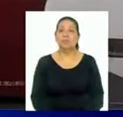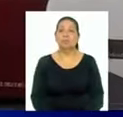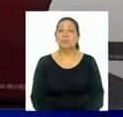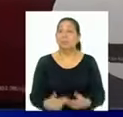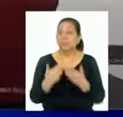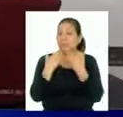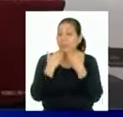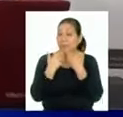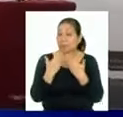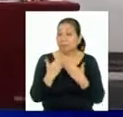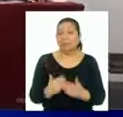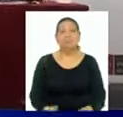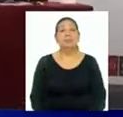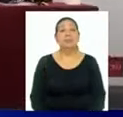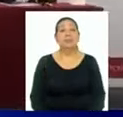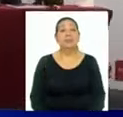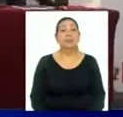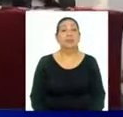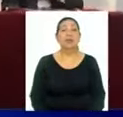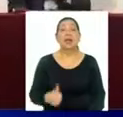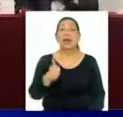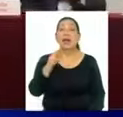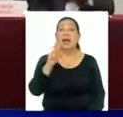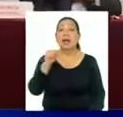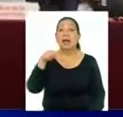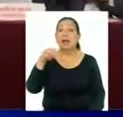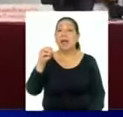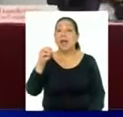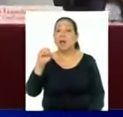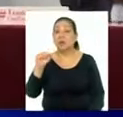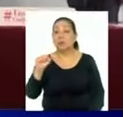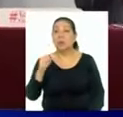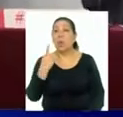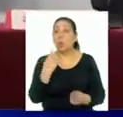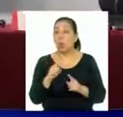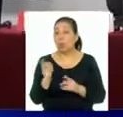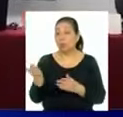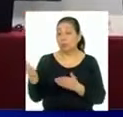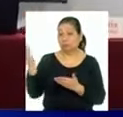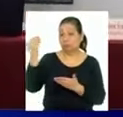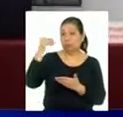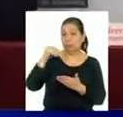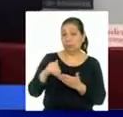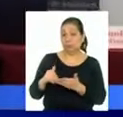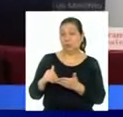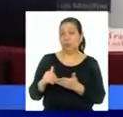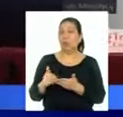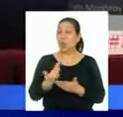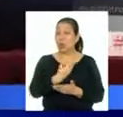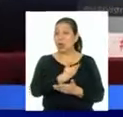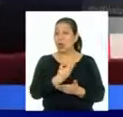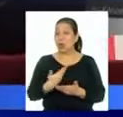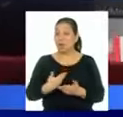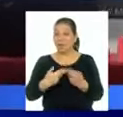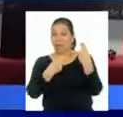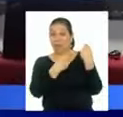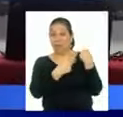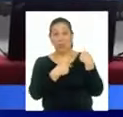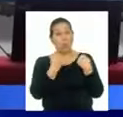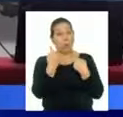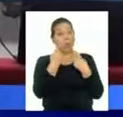Muchas gracias, señor Arnau, por su pregunta. Efectivamente, cuando llegamos al gobierno, uno de los